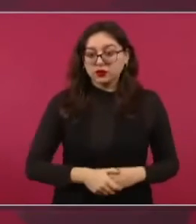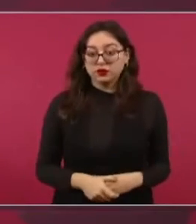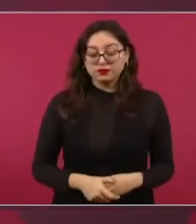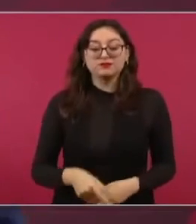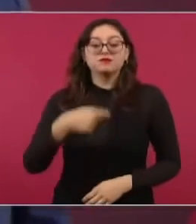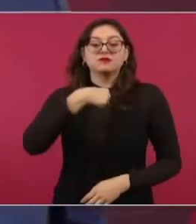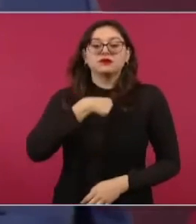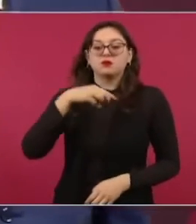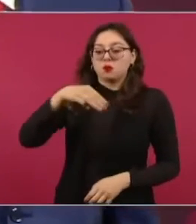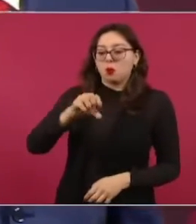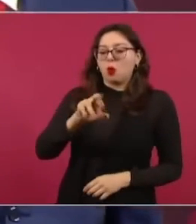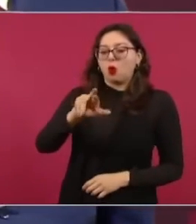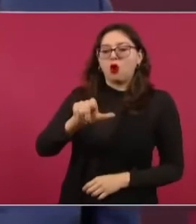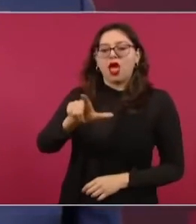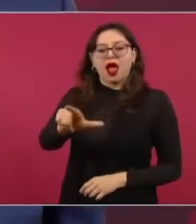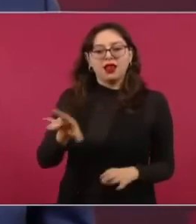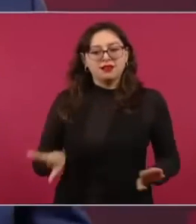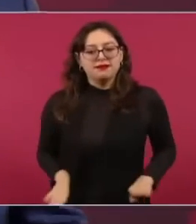utilizamos dinero